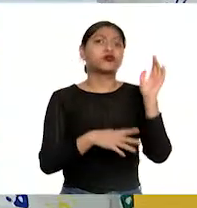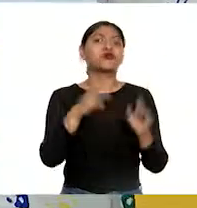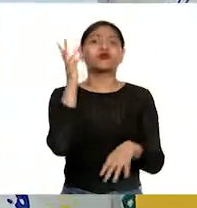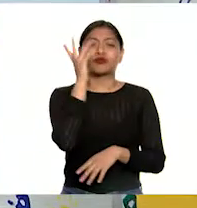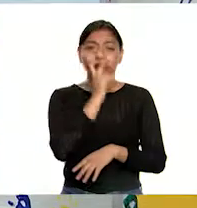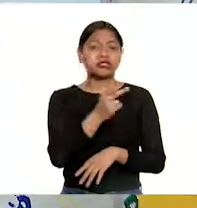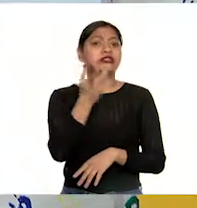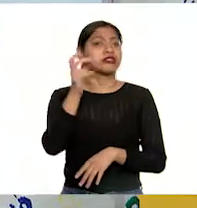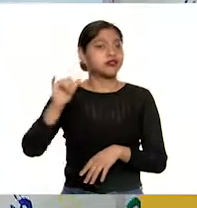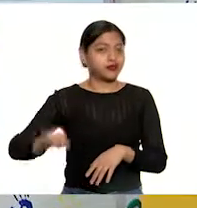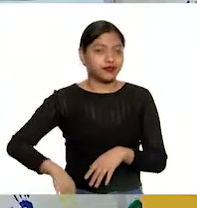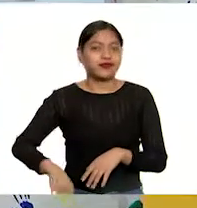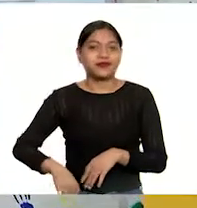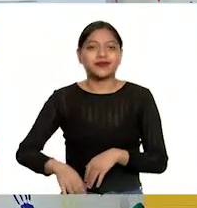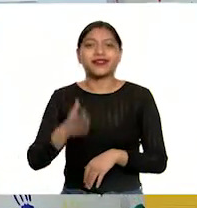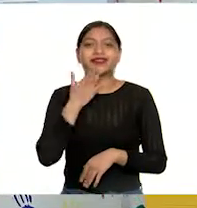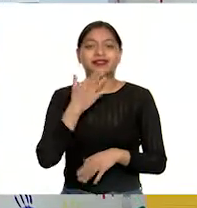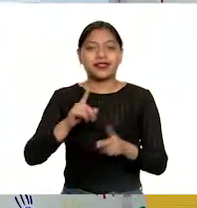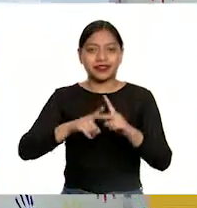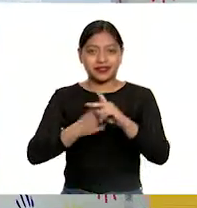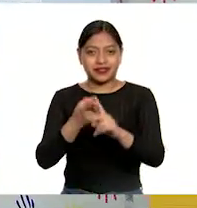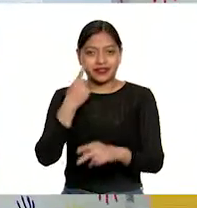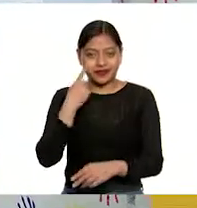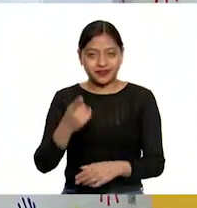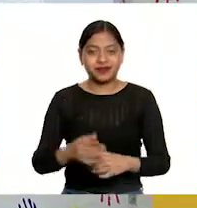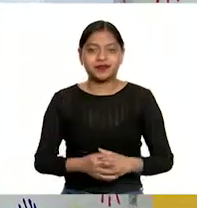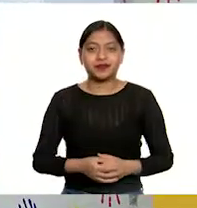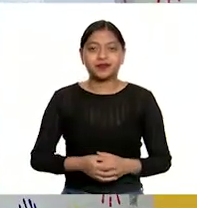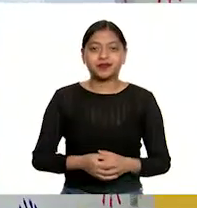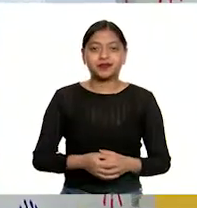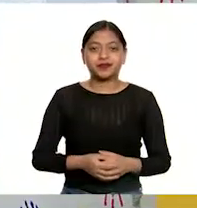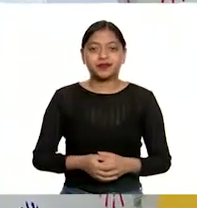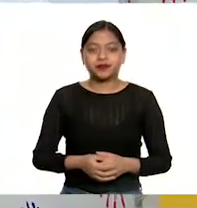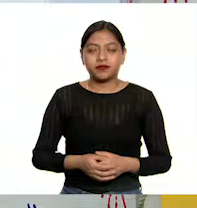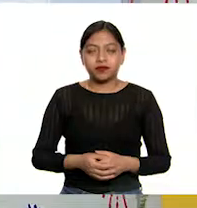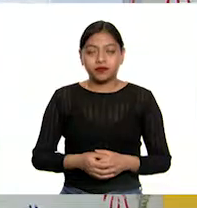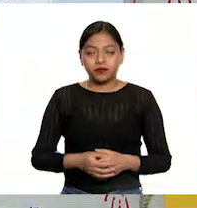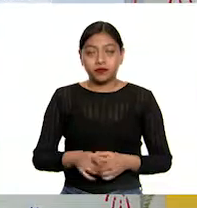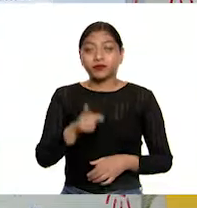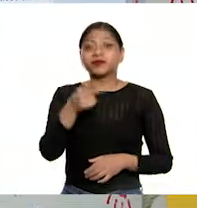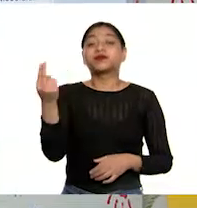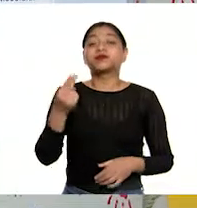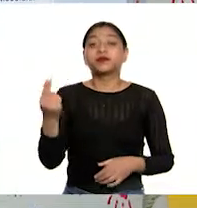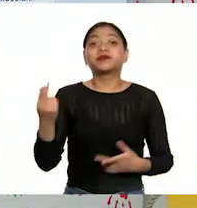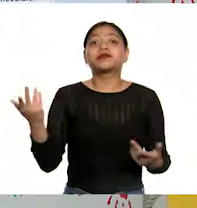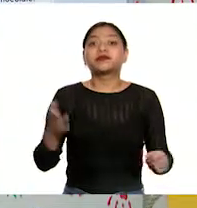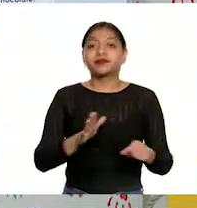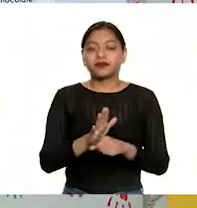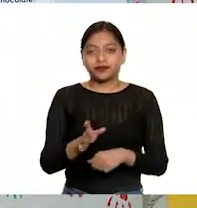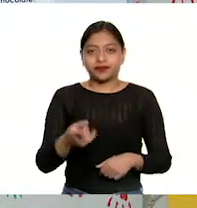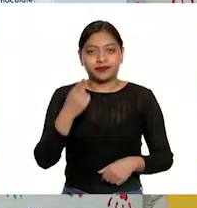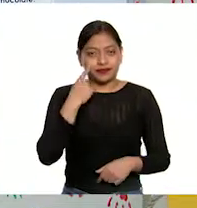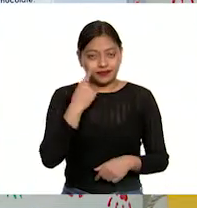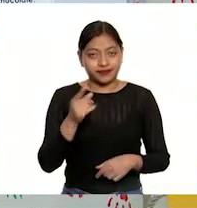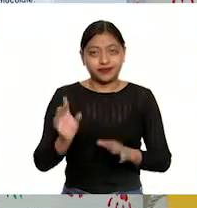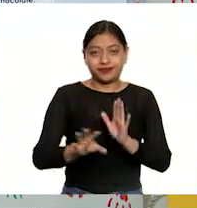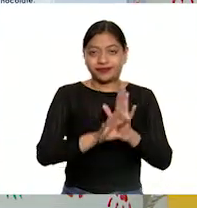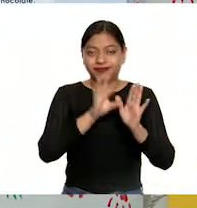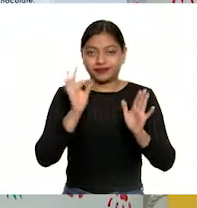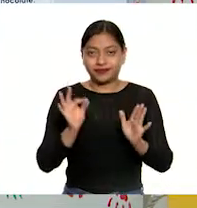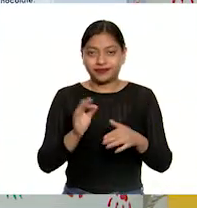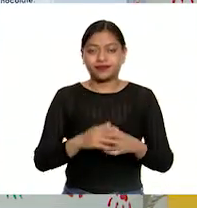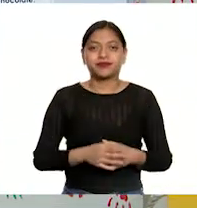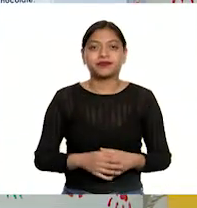¿verdad? Entonces vamos a empezar y ahí necesitamos como primer elemento